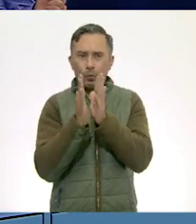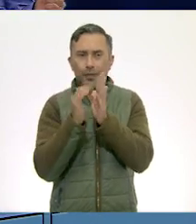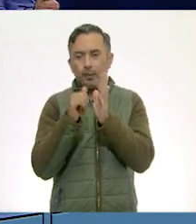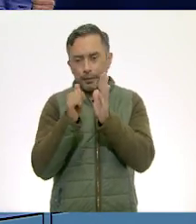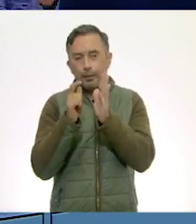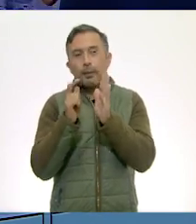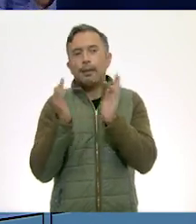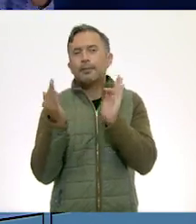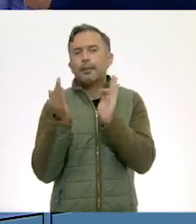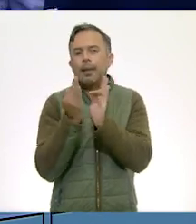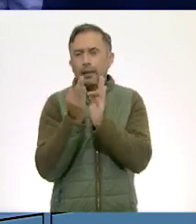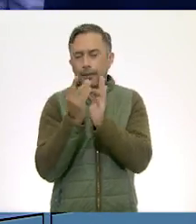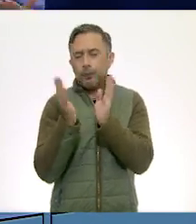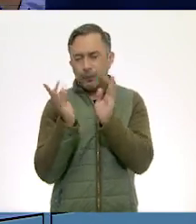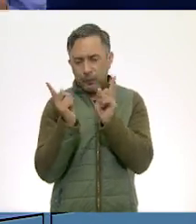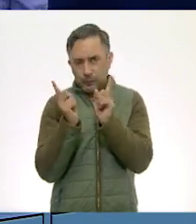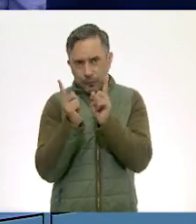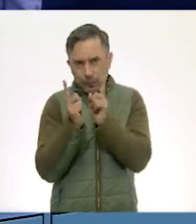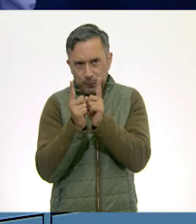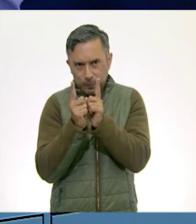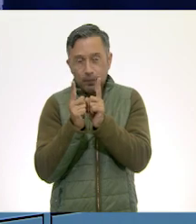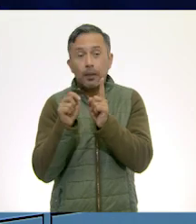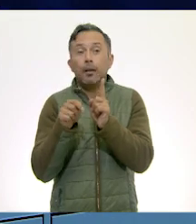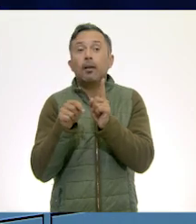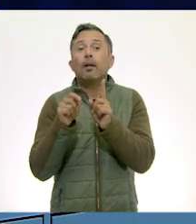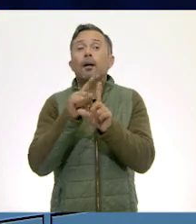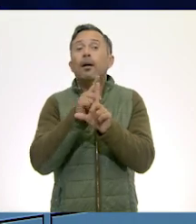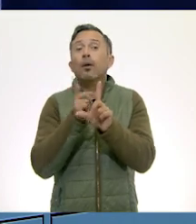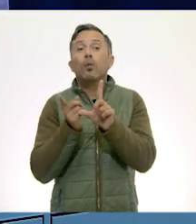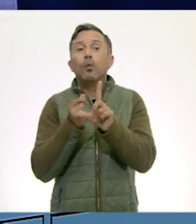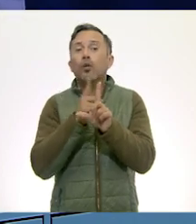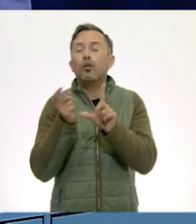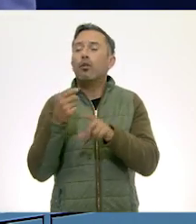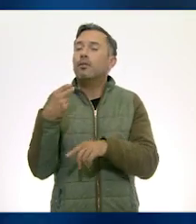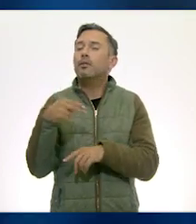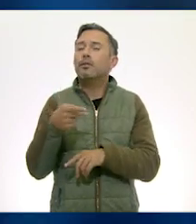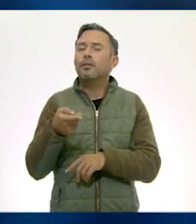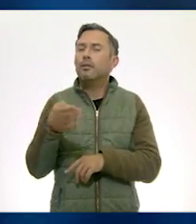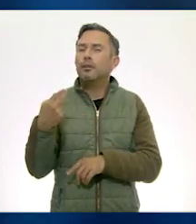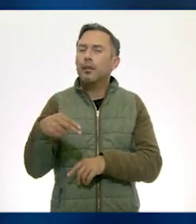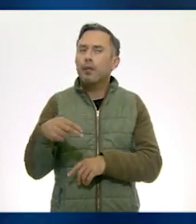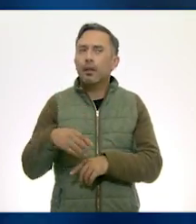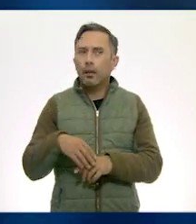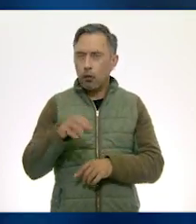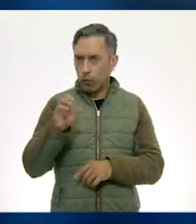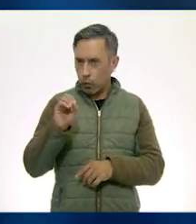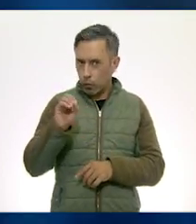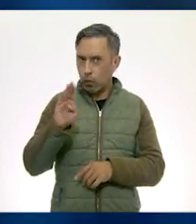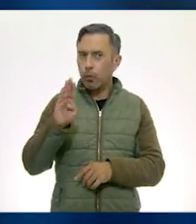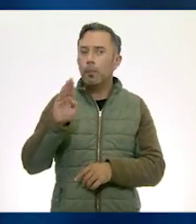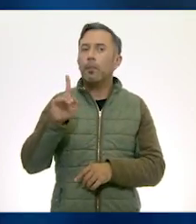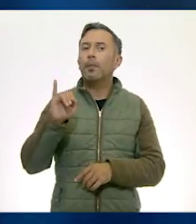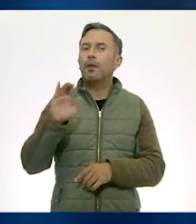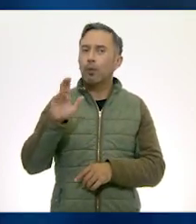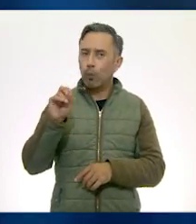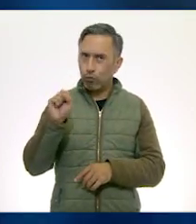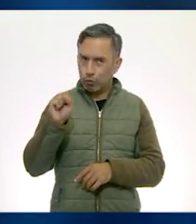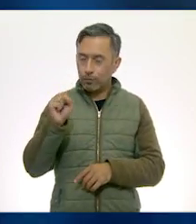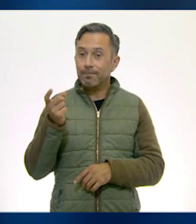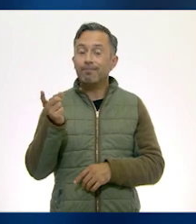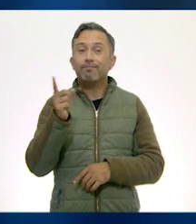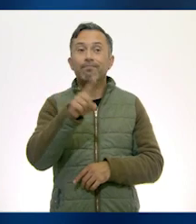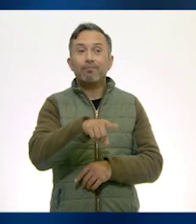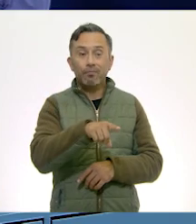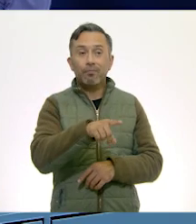la otra. A estos ángulos se les llama ¿cómo, Juan Carlos? Oblicuos. A estos que miden menos